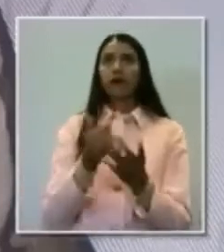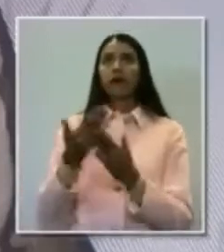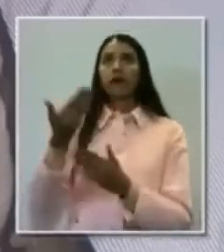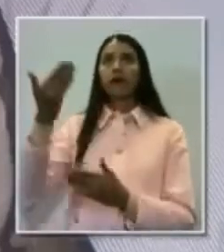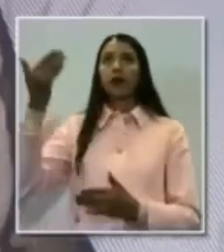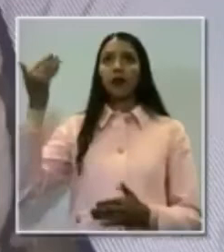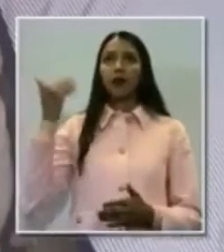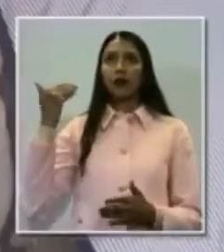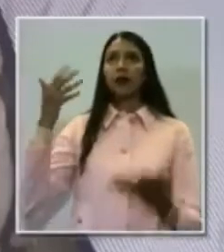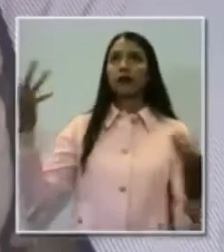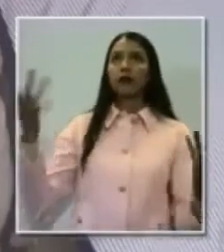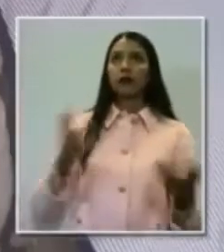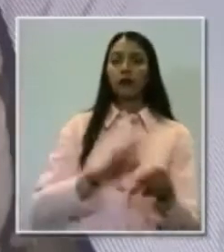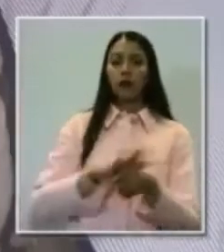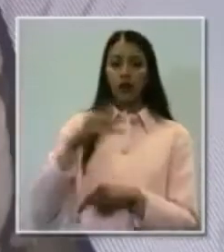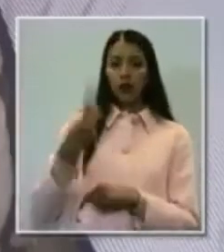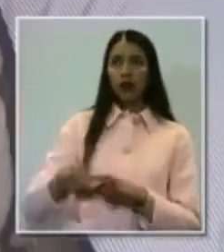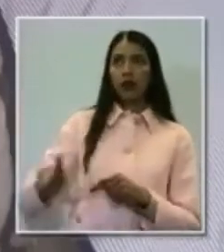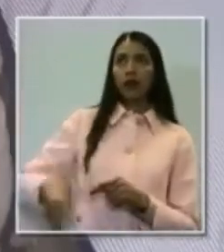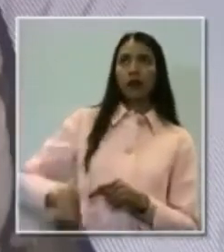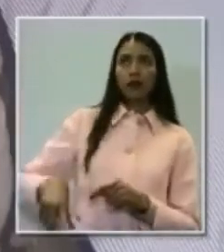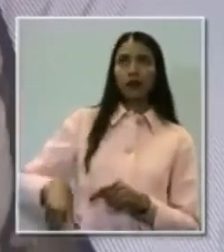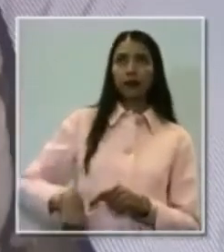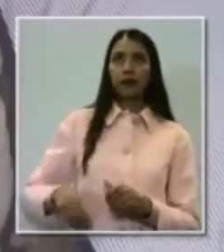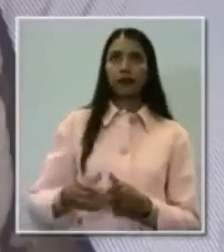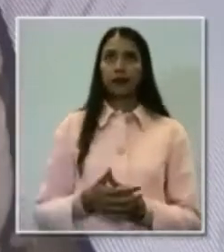antes de que se llegara este gobierno